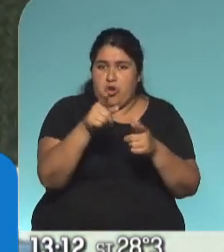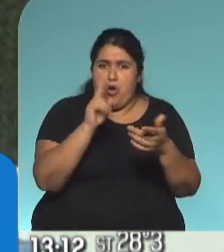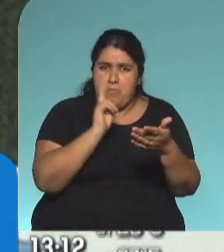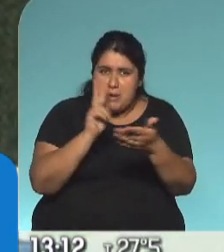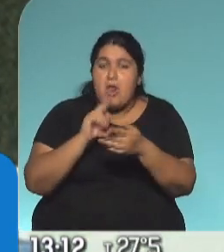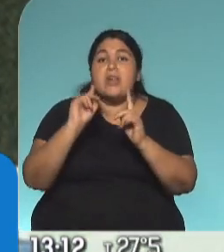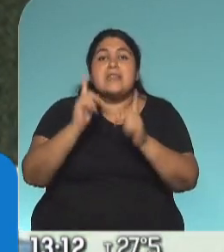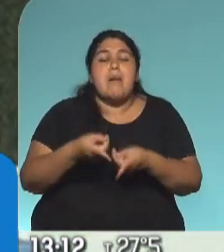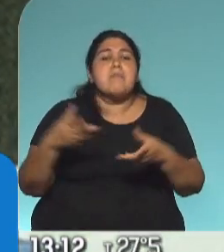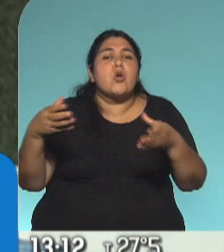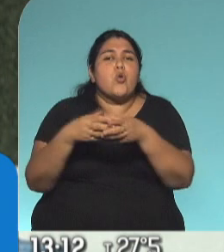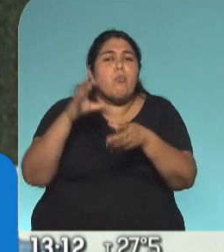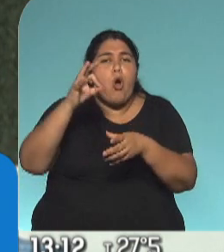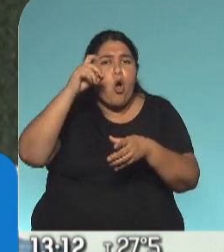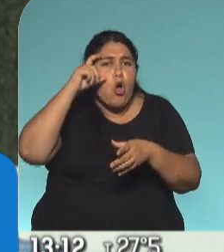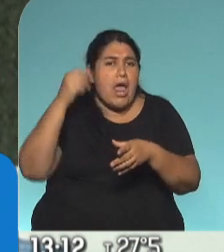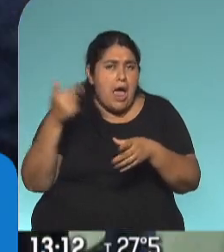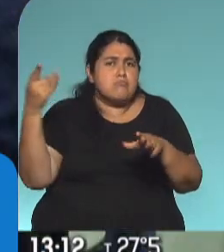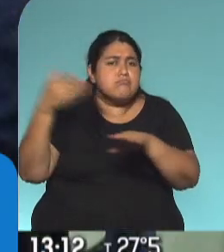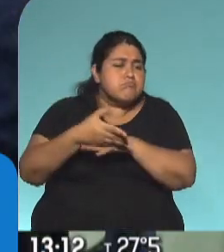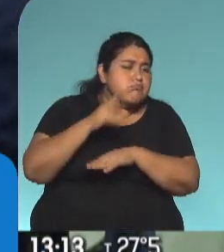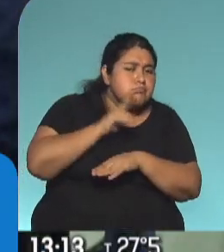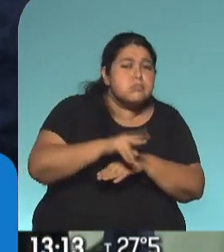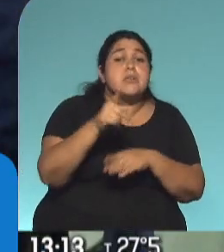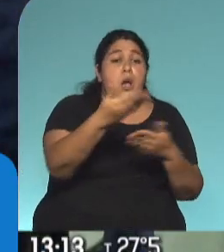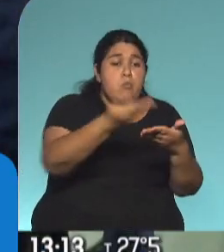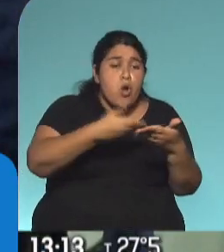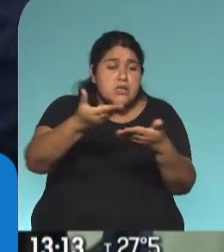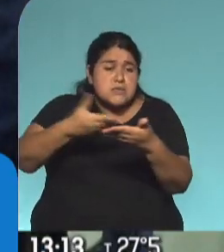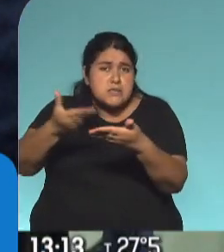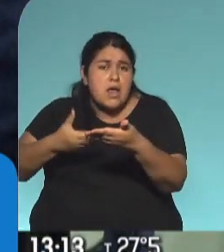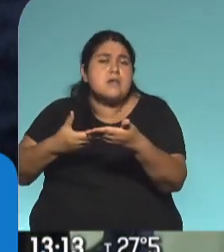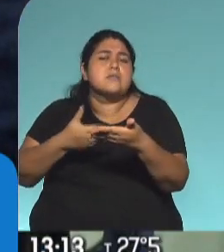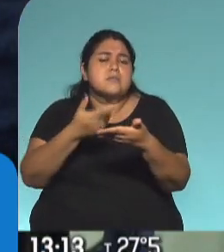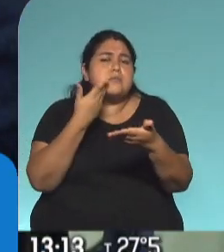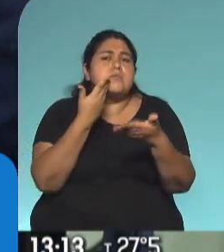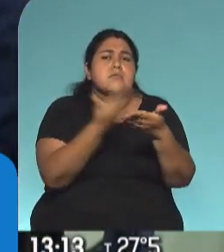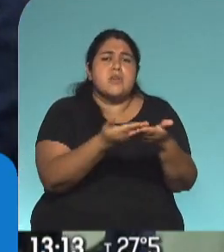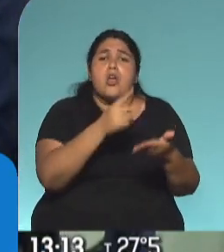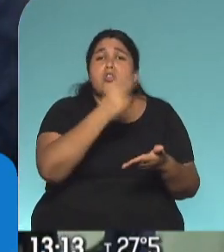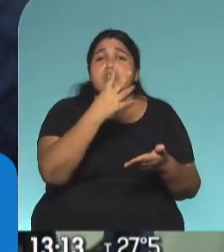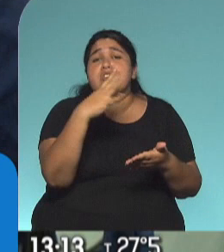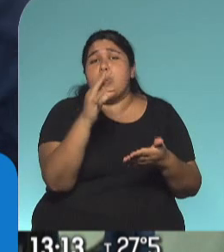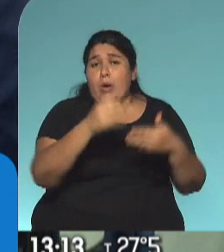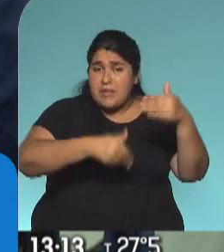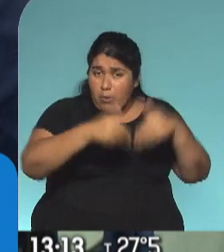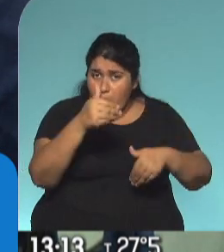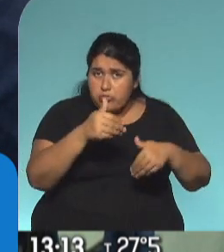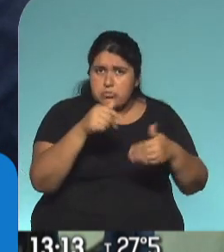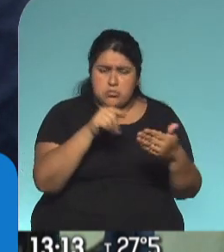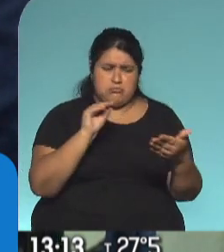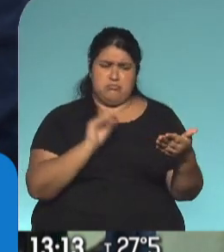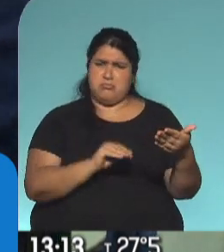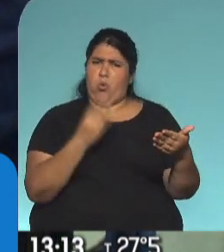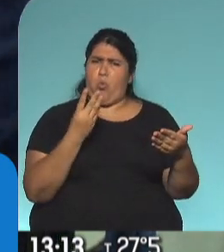OEA también que estaban Exactamente, y Yacu Pérez demostrando actas donde tenía, supongamos, sobre 250 votos, había 40